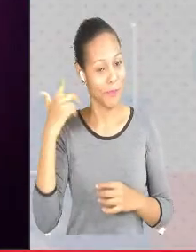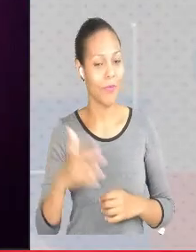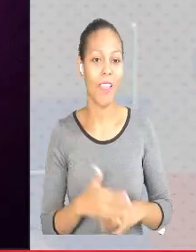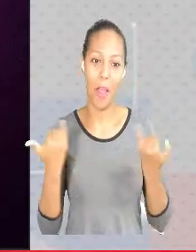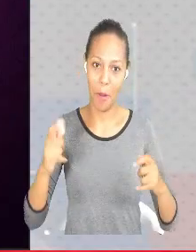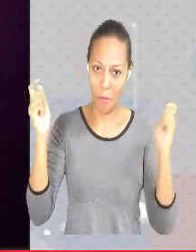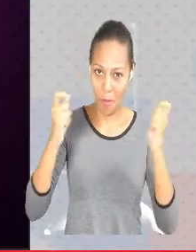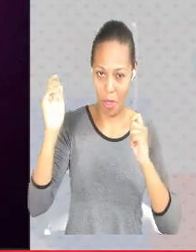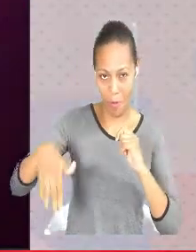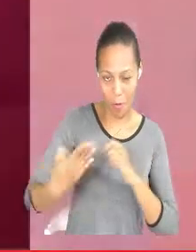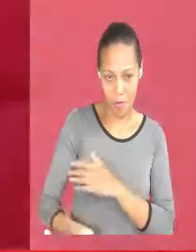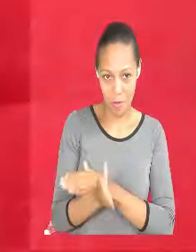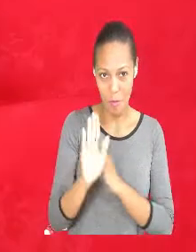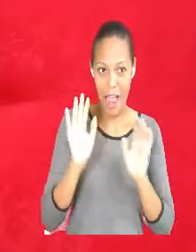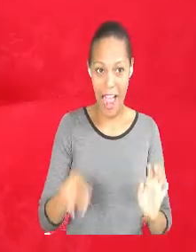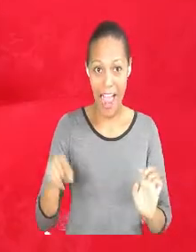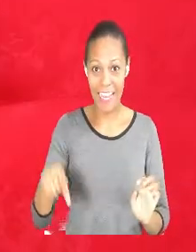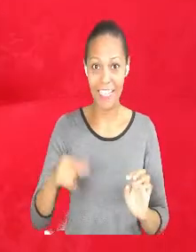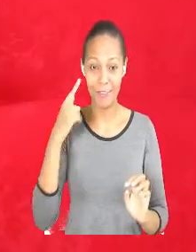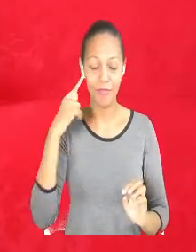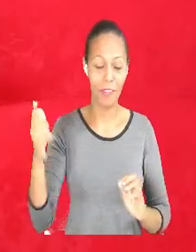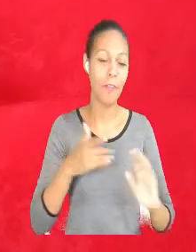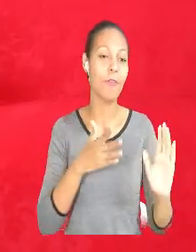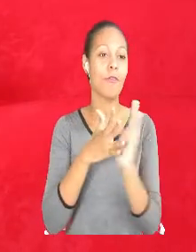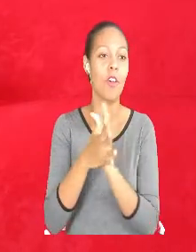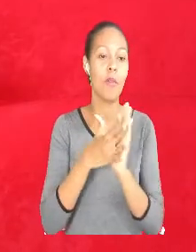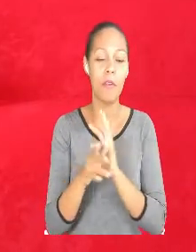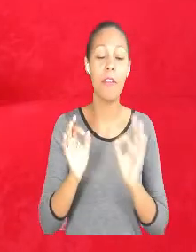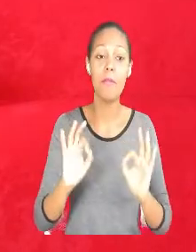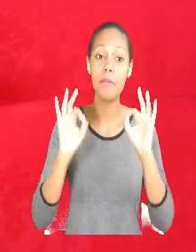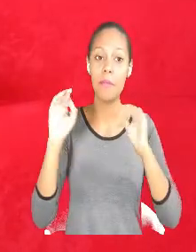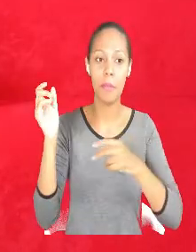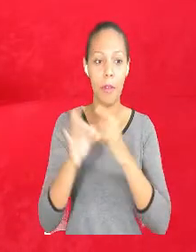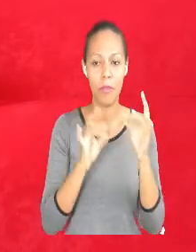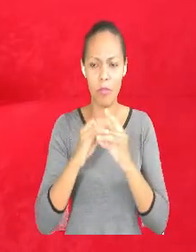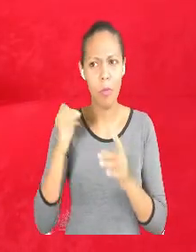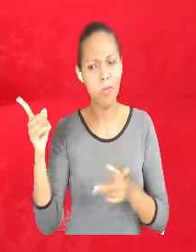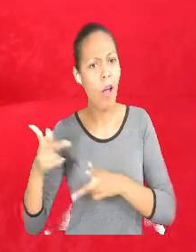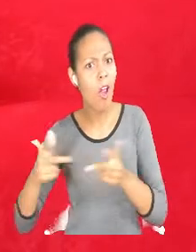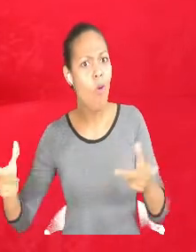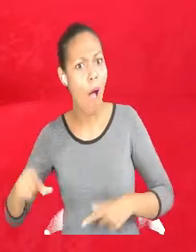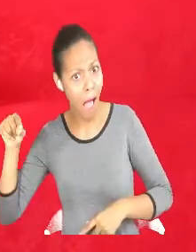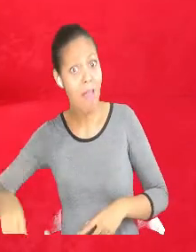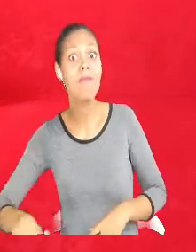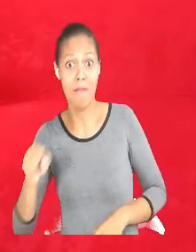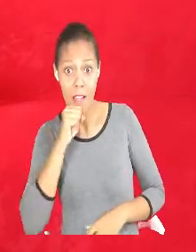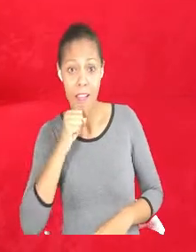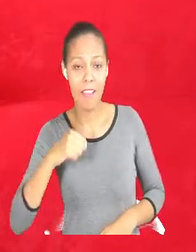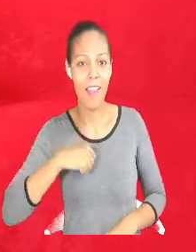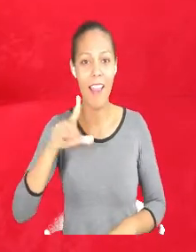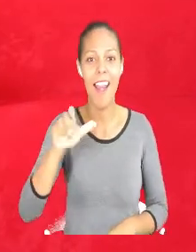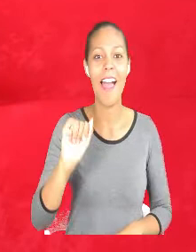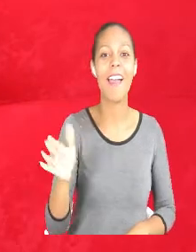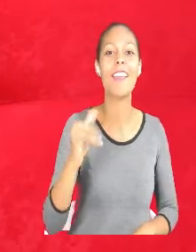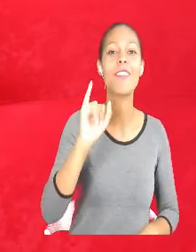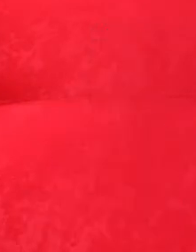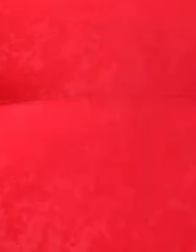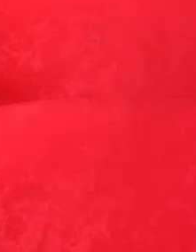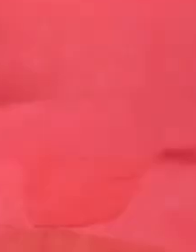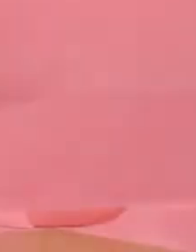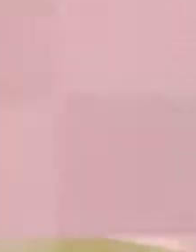pausa y ya regresamos aquí en casa a seguir hablando de este espectacular lugar en Barranca Bermeja, La Iguana Casa Cultural.